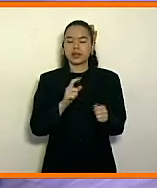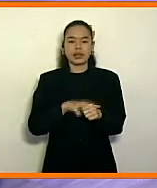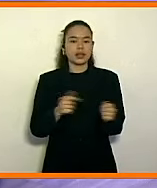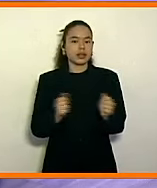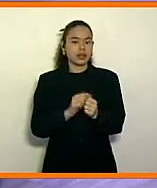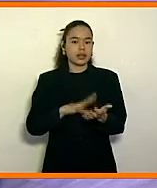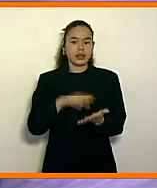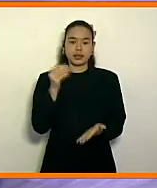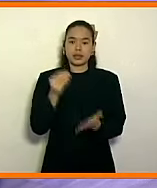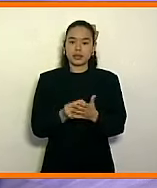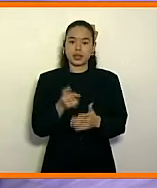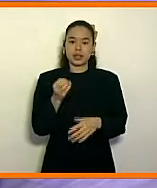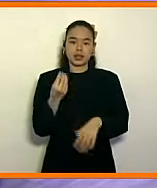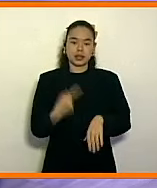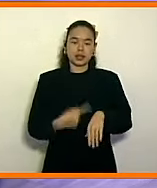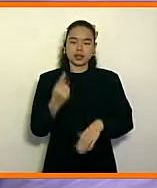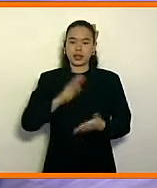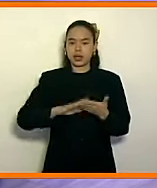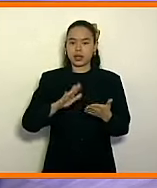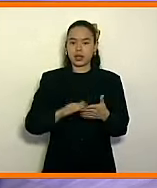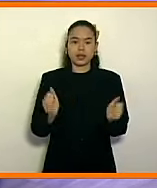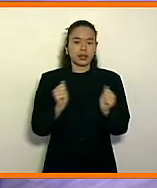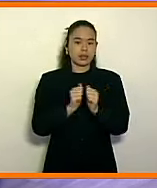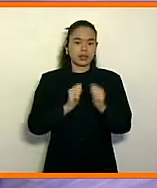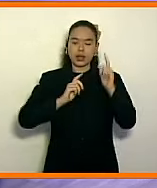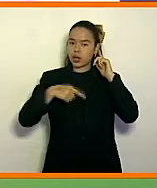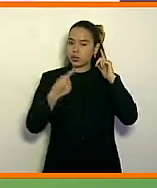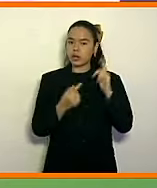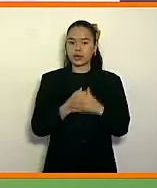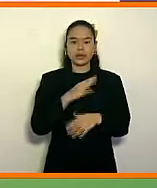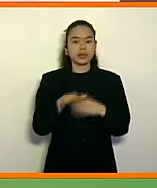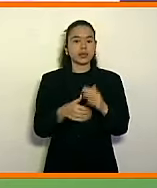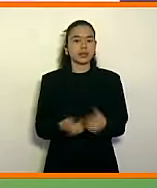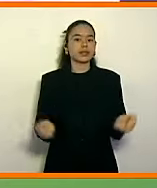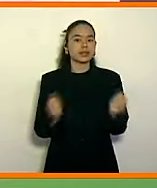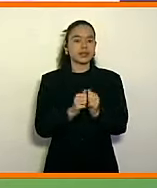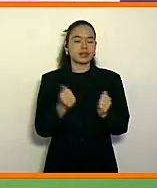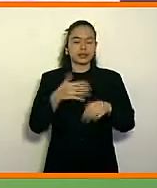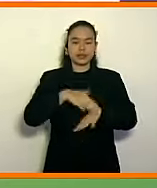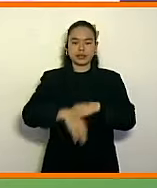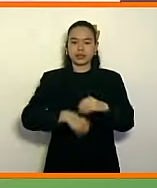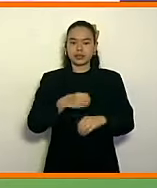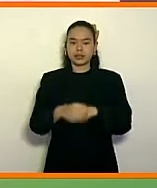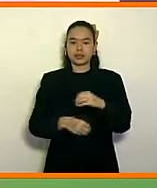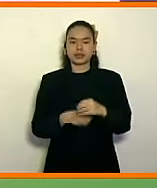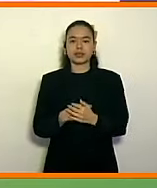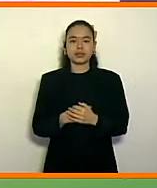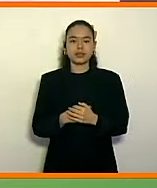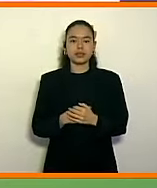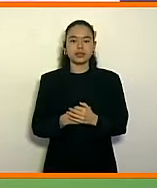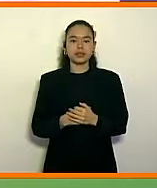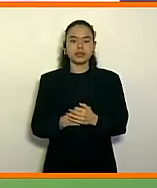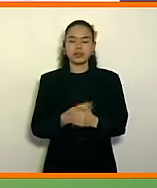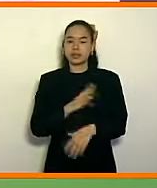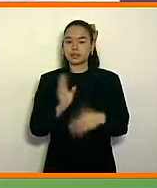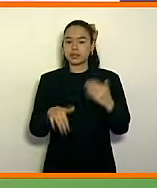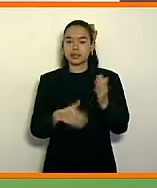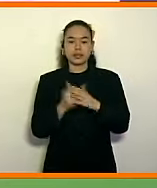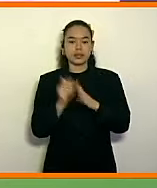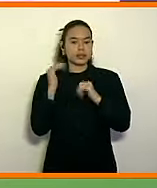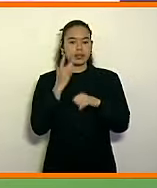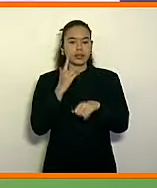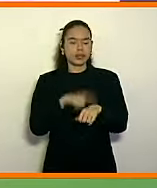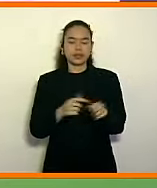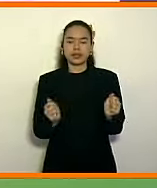a multiplicar 60 veces tu inversión con diaria. Acompáñame a ingresar las esferas dentro del juego. Suerte a cada uno de